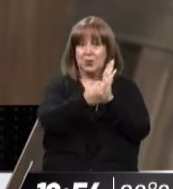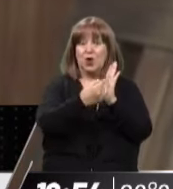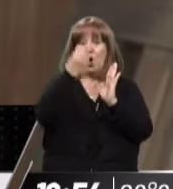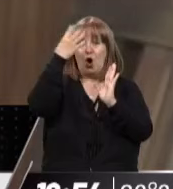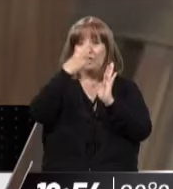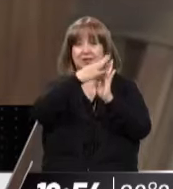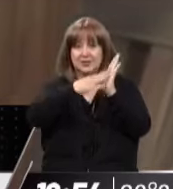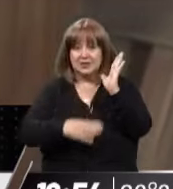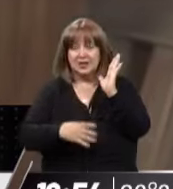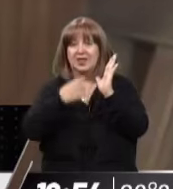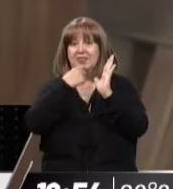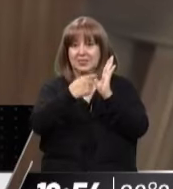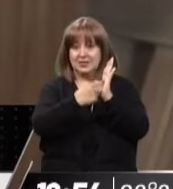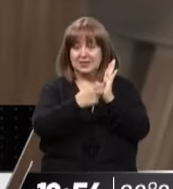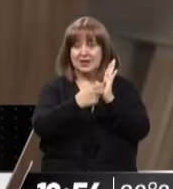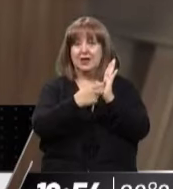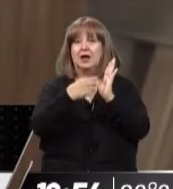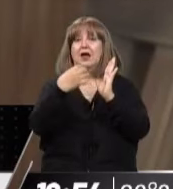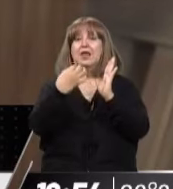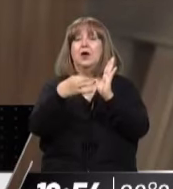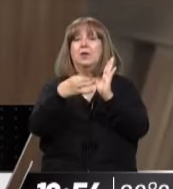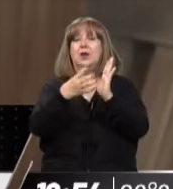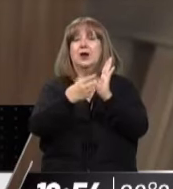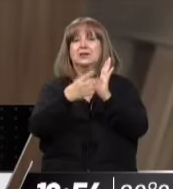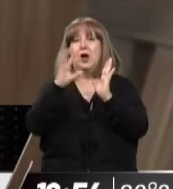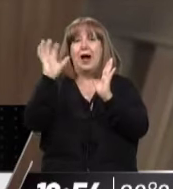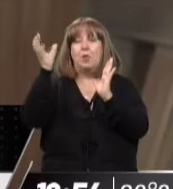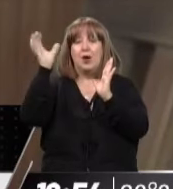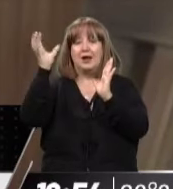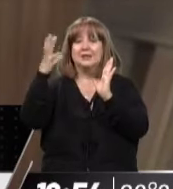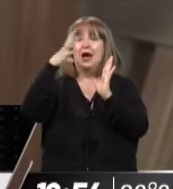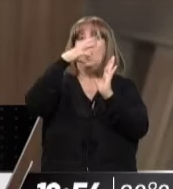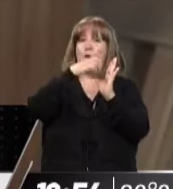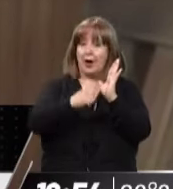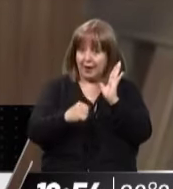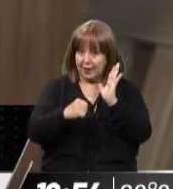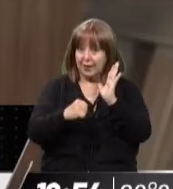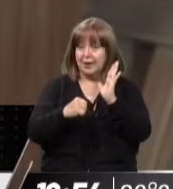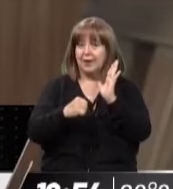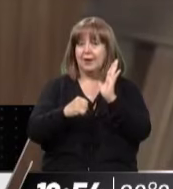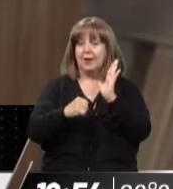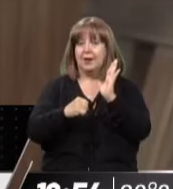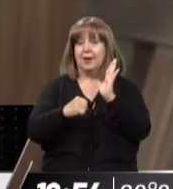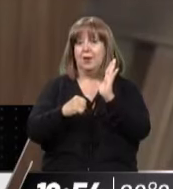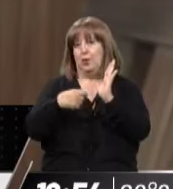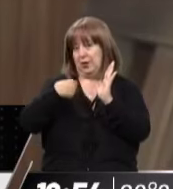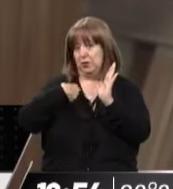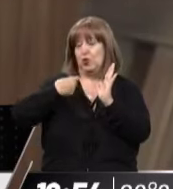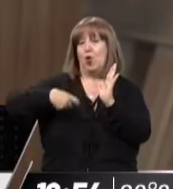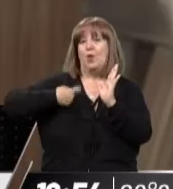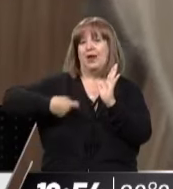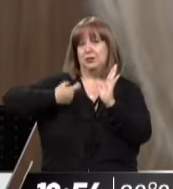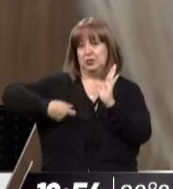decía que debía ser trasladado en ambulancia tiene una mutual prepaga que